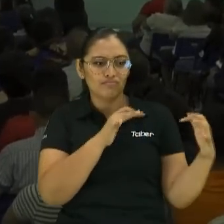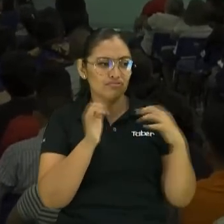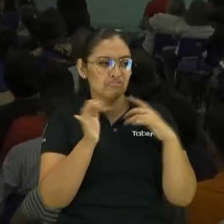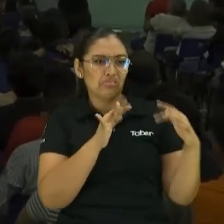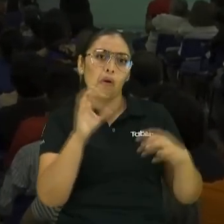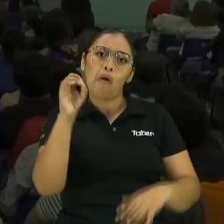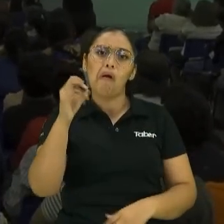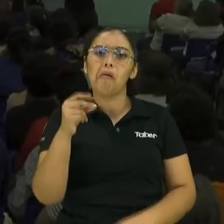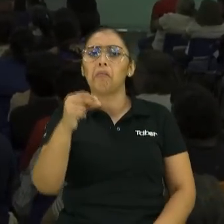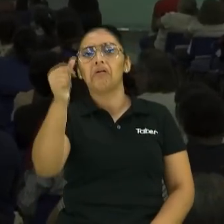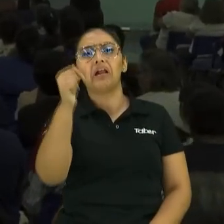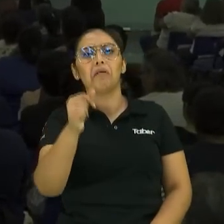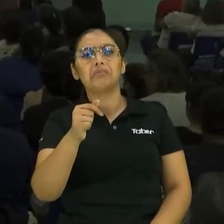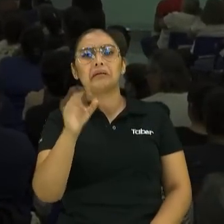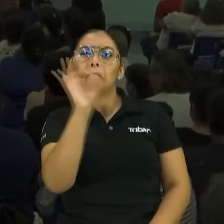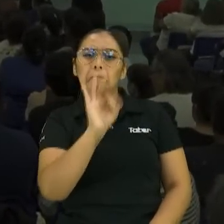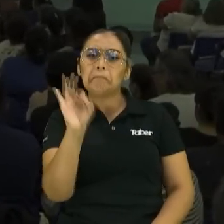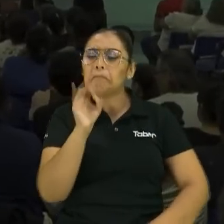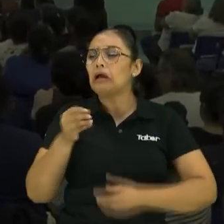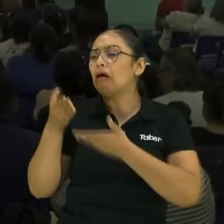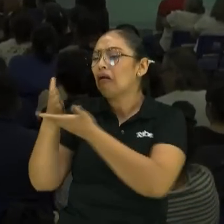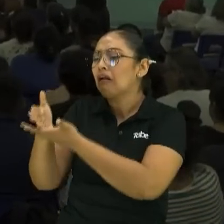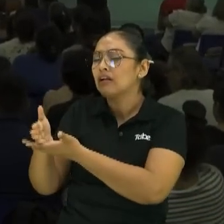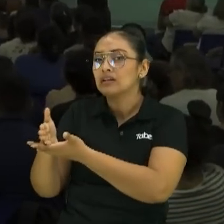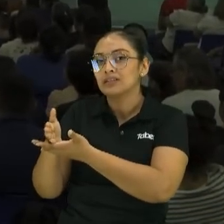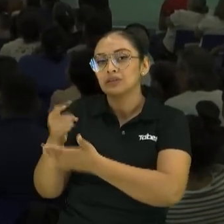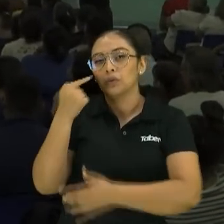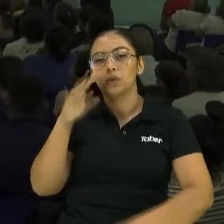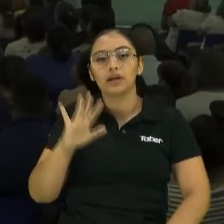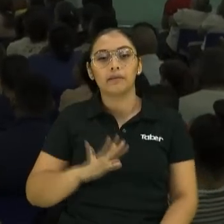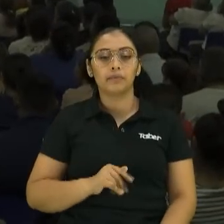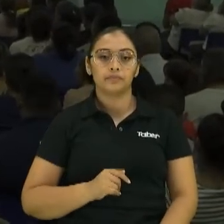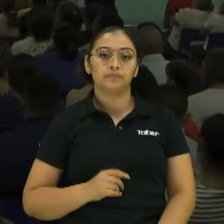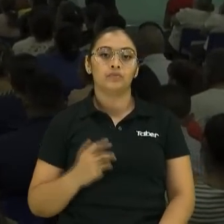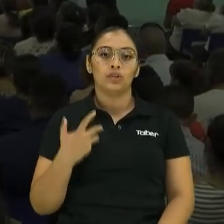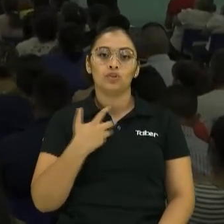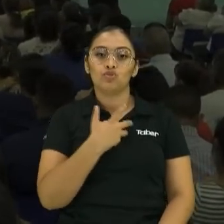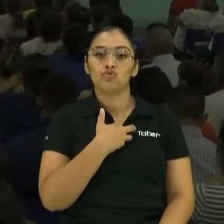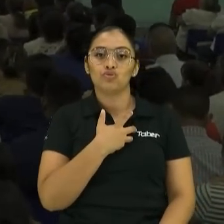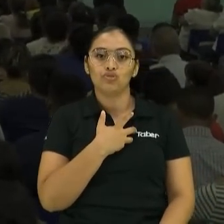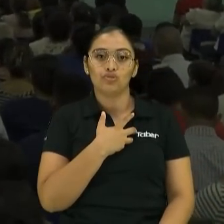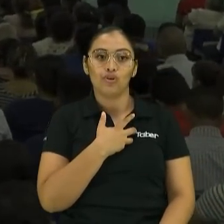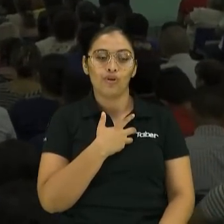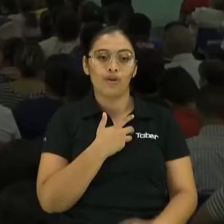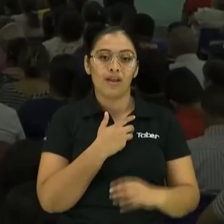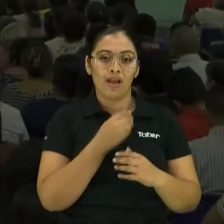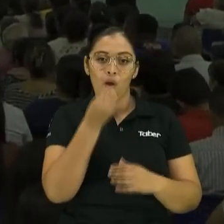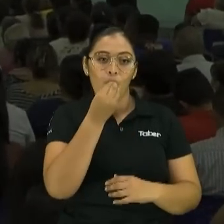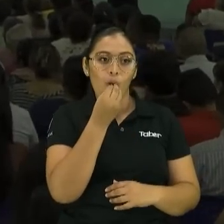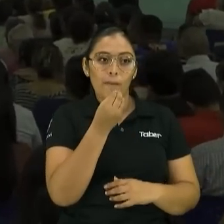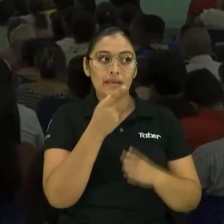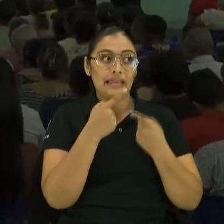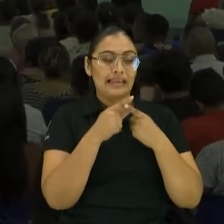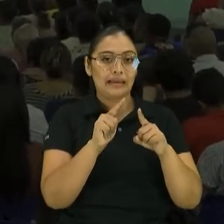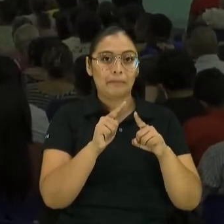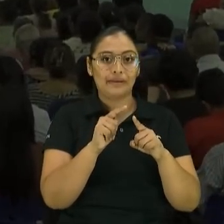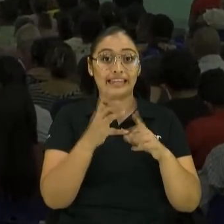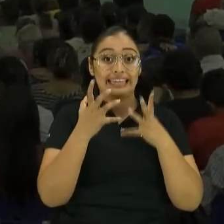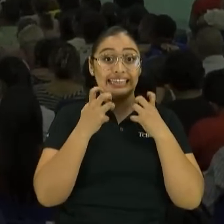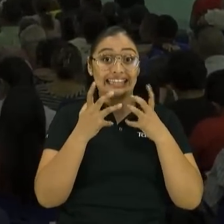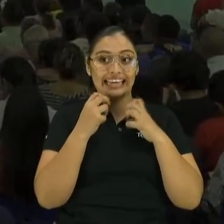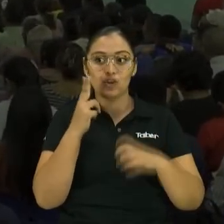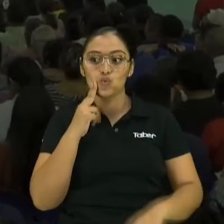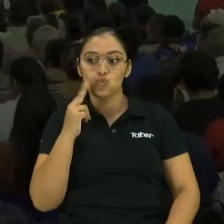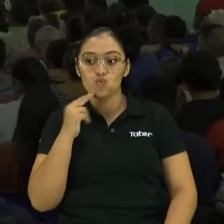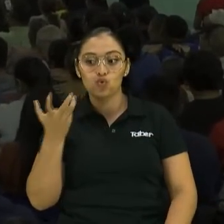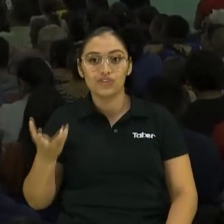primera estás comiendo con alguien dice quiere postre tu carne quiere postre pero te necesita no no no no no no